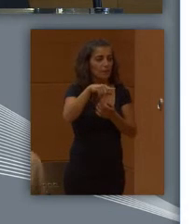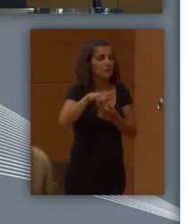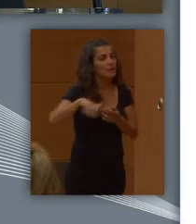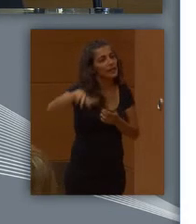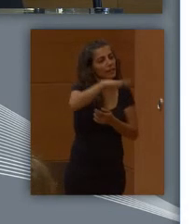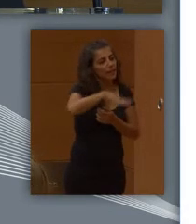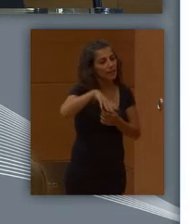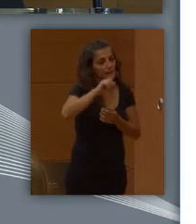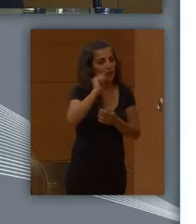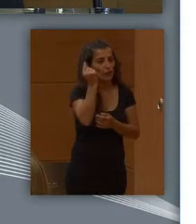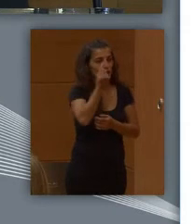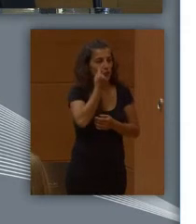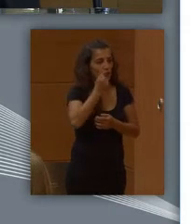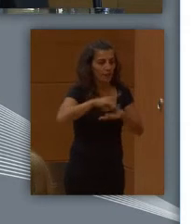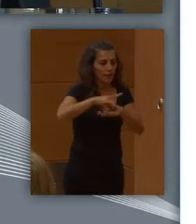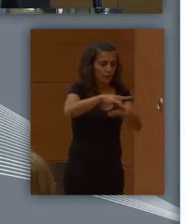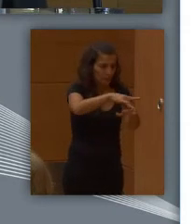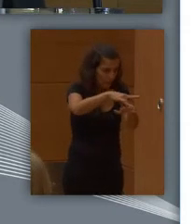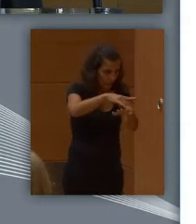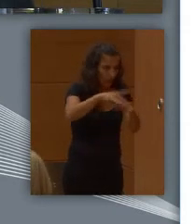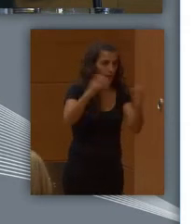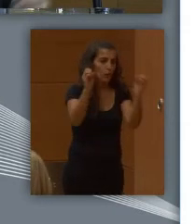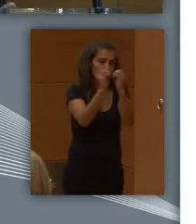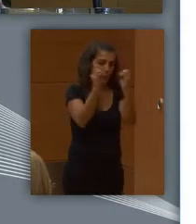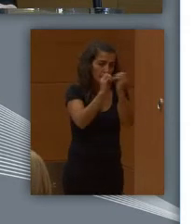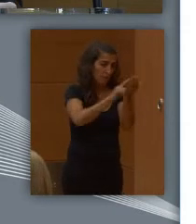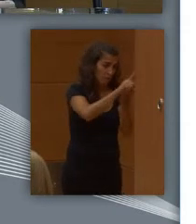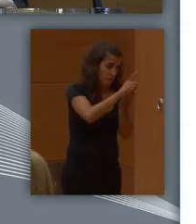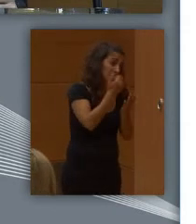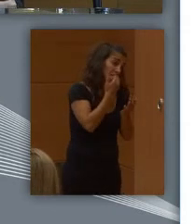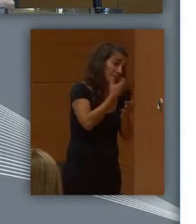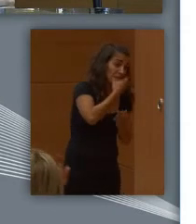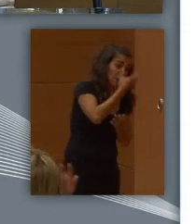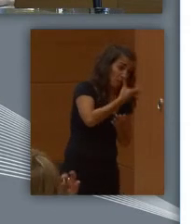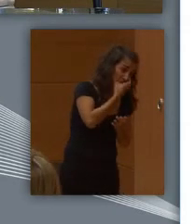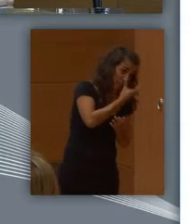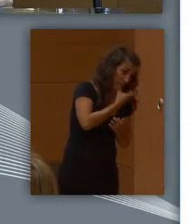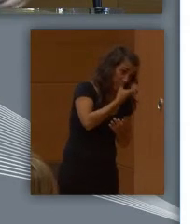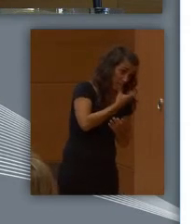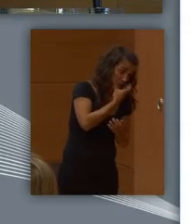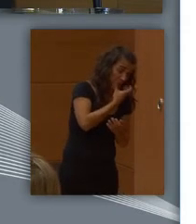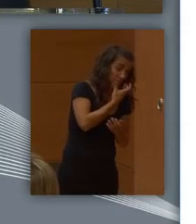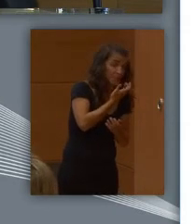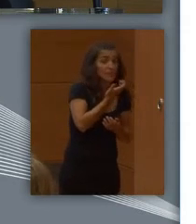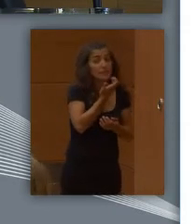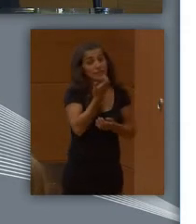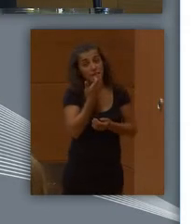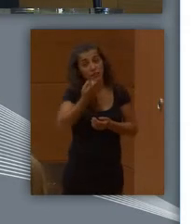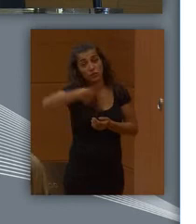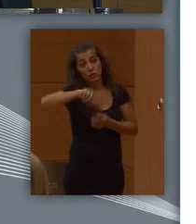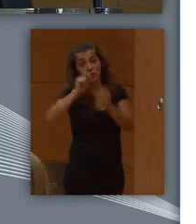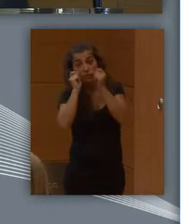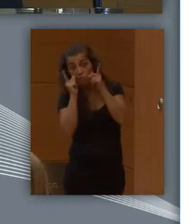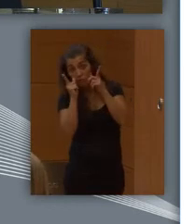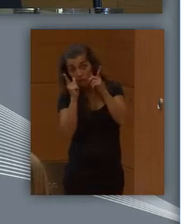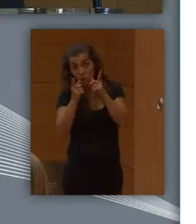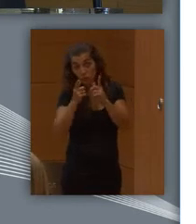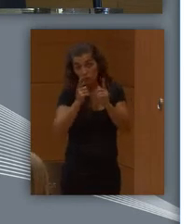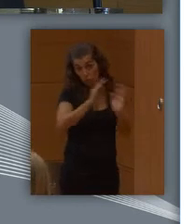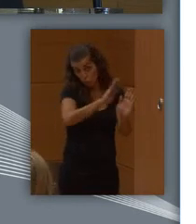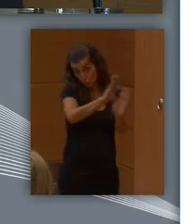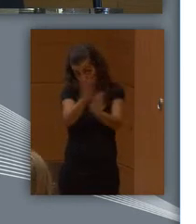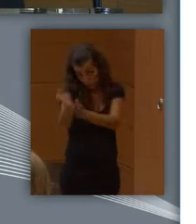mapa geográfico de Google Maps o de Maps, en el caso de Apple. Y si ven ustedes